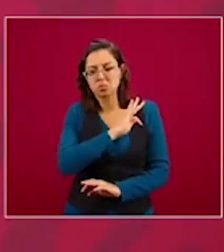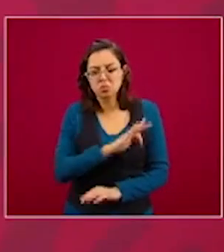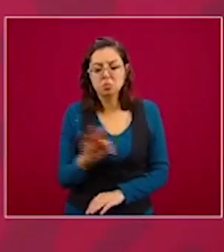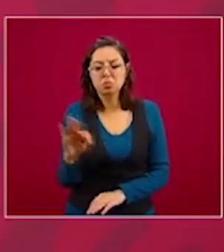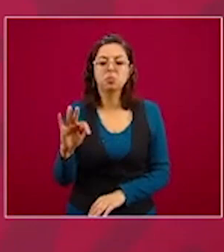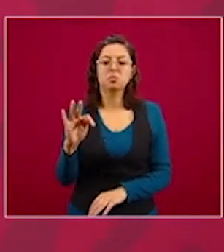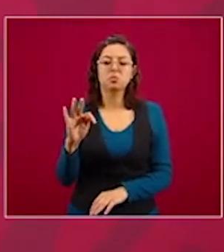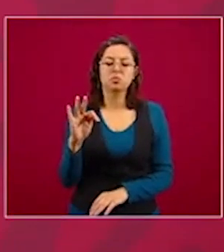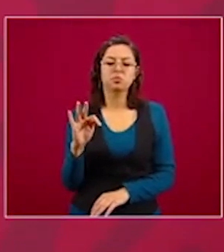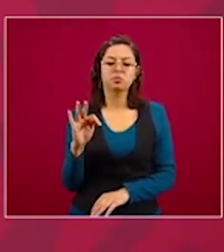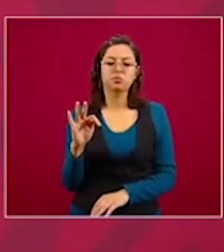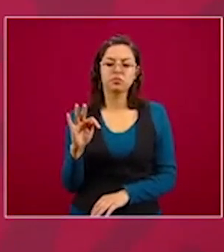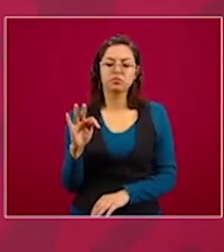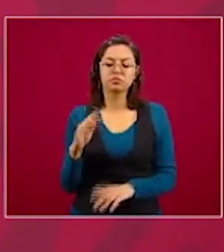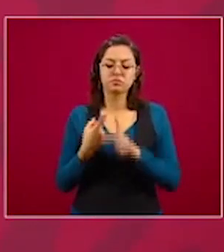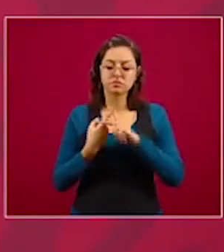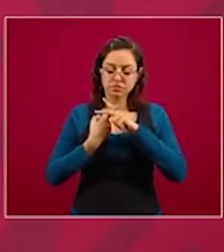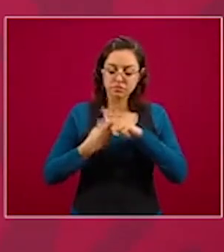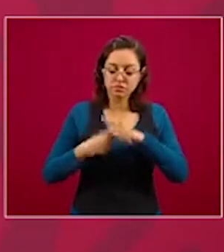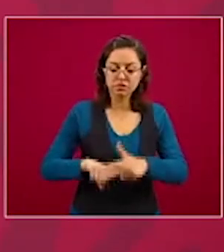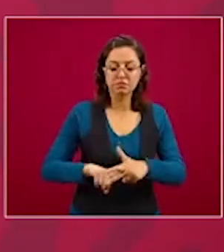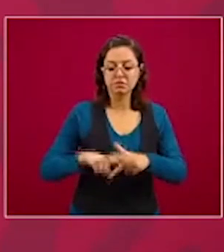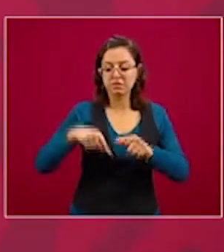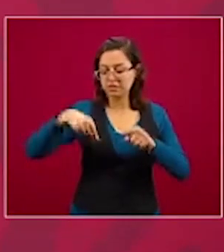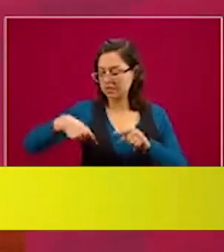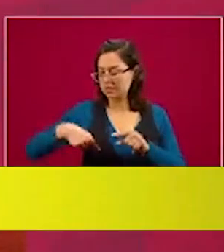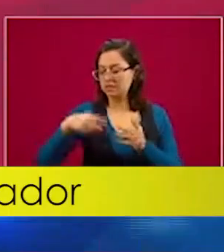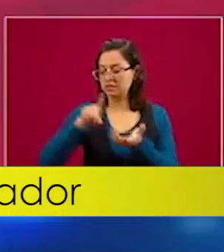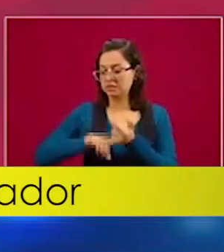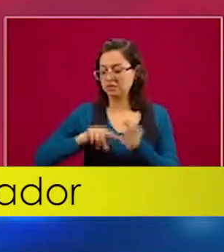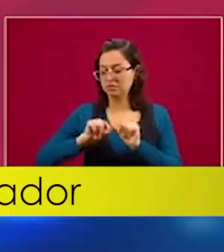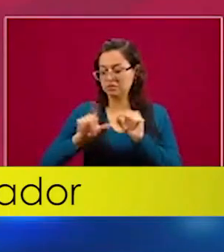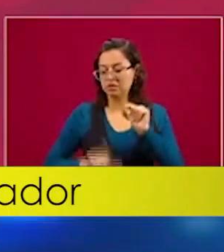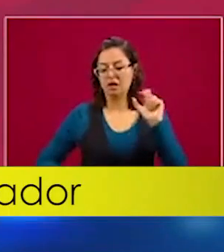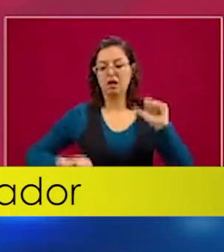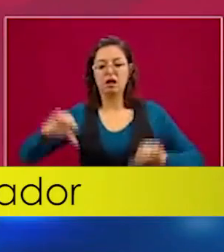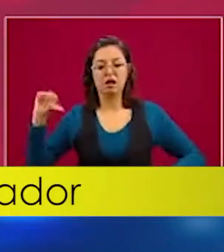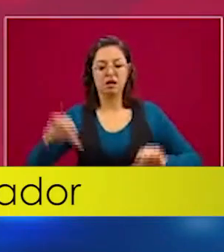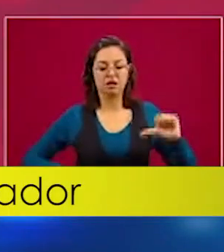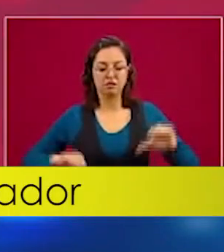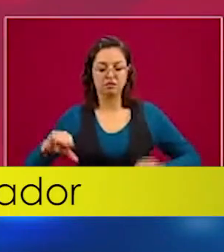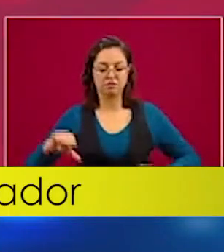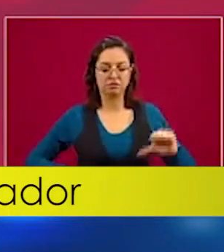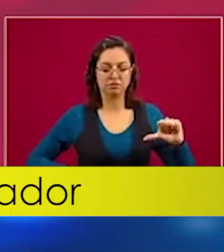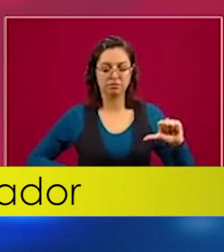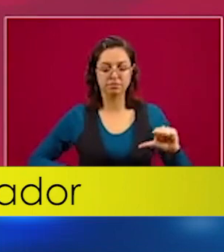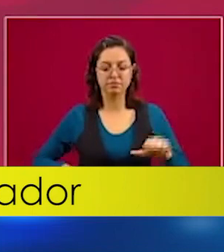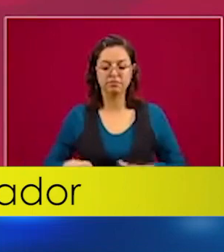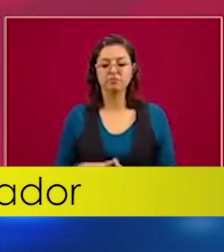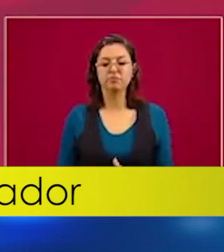actividades en nuestro país, como están contempladas las cosas. Entonces,